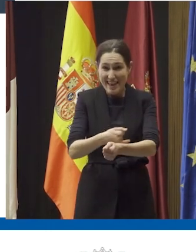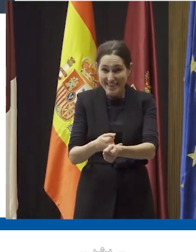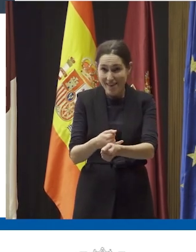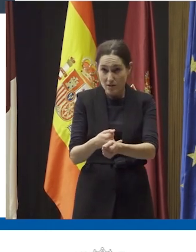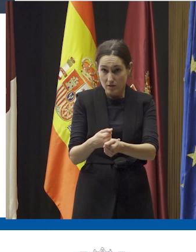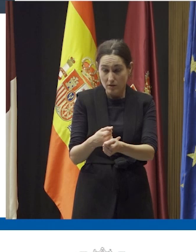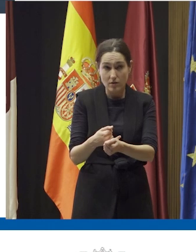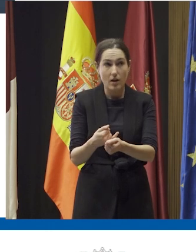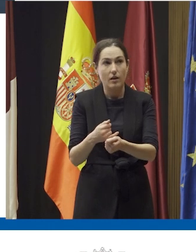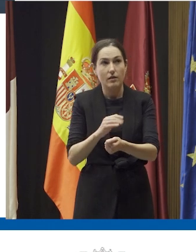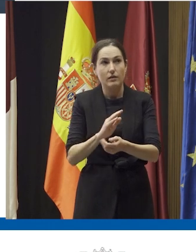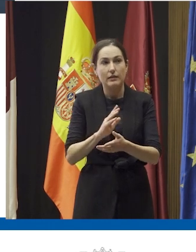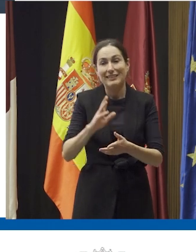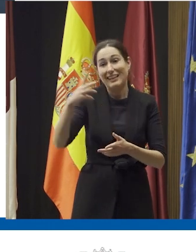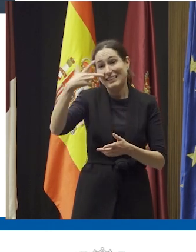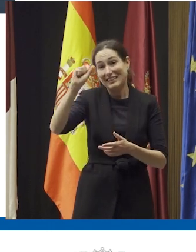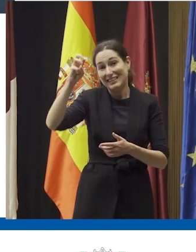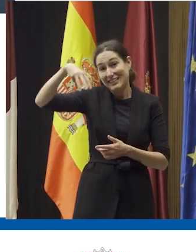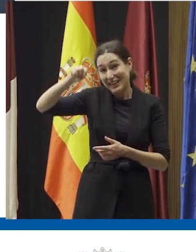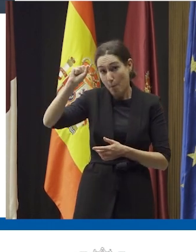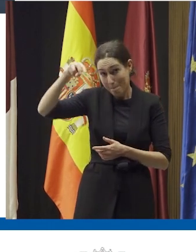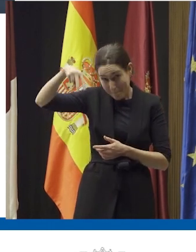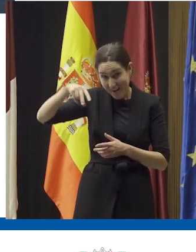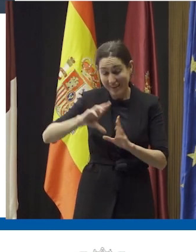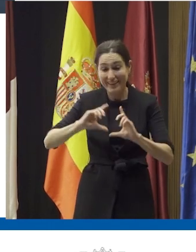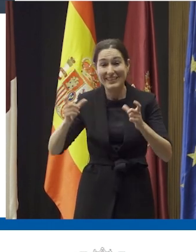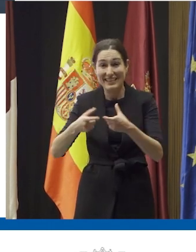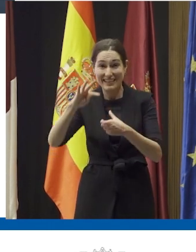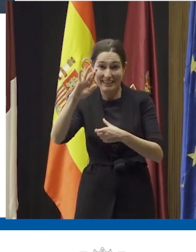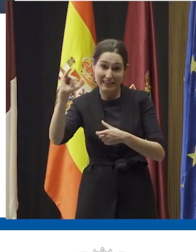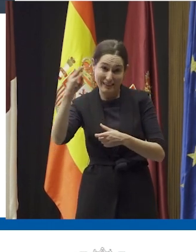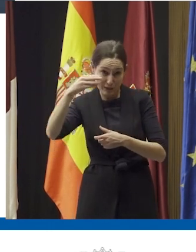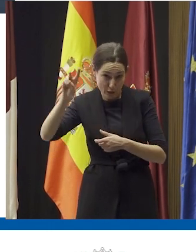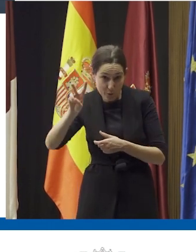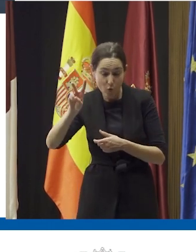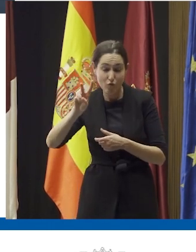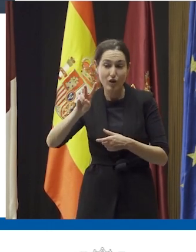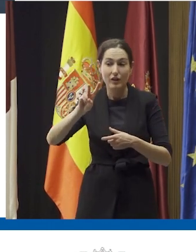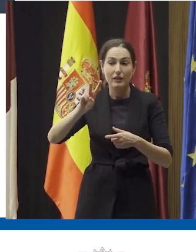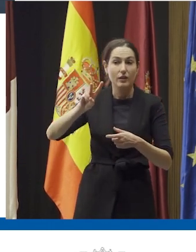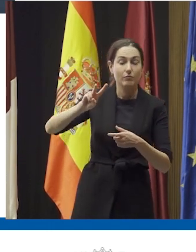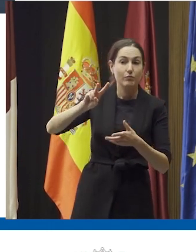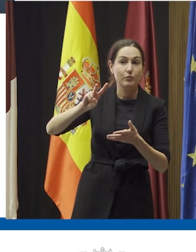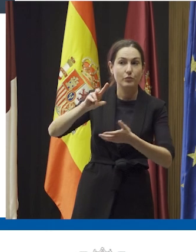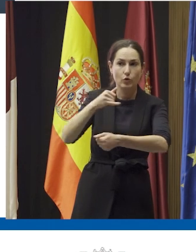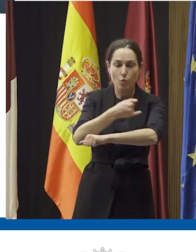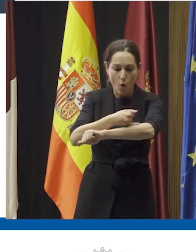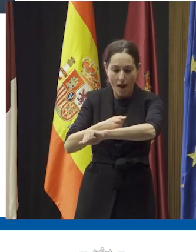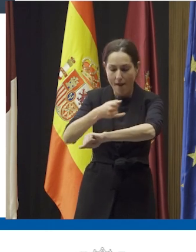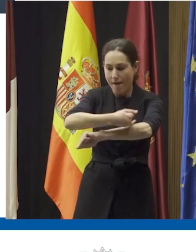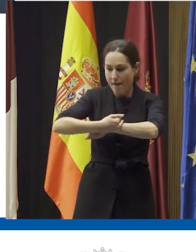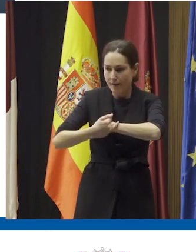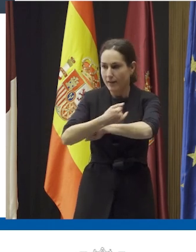actuación de aquellos chamanes de las tribus primitivas y de la prehistoria, como una herida, también sabían